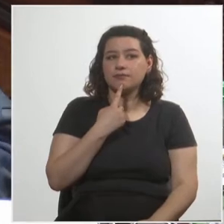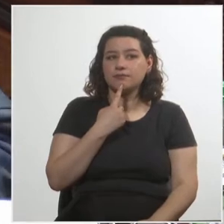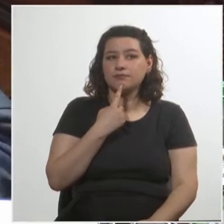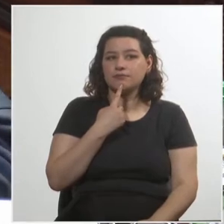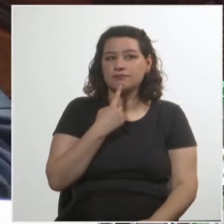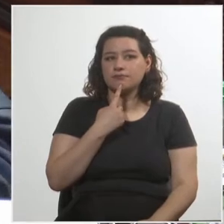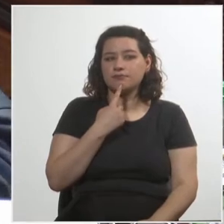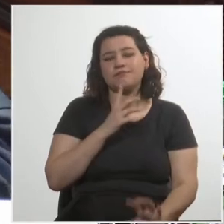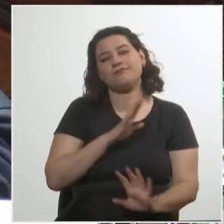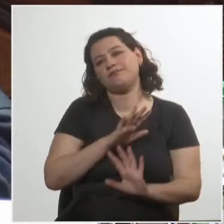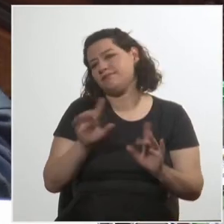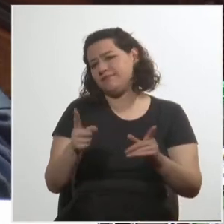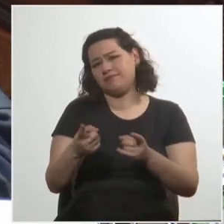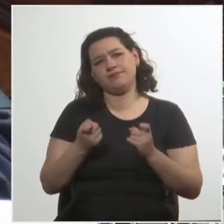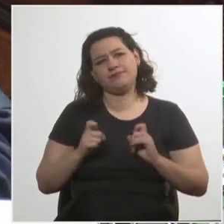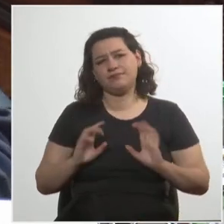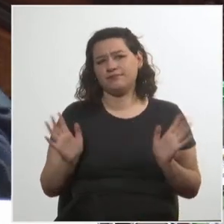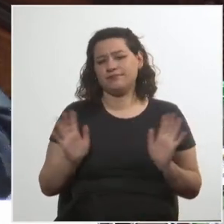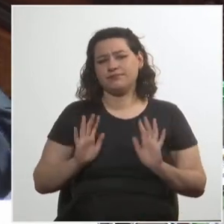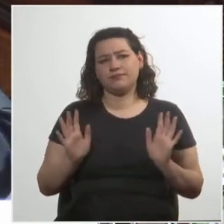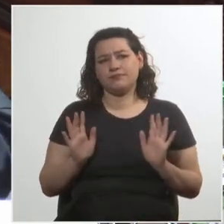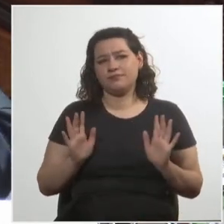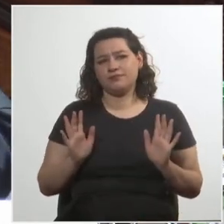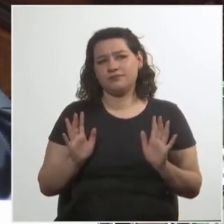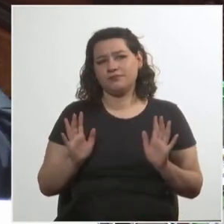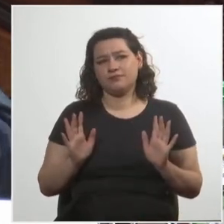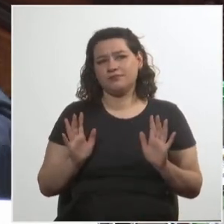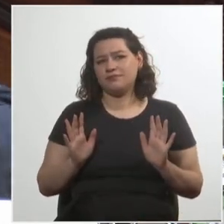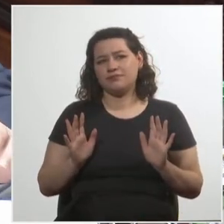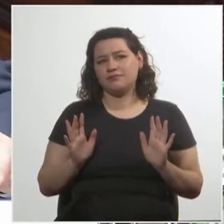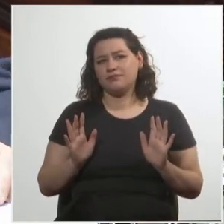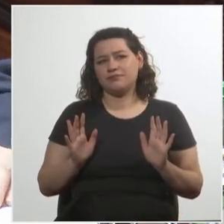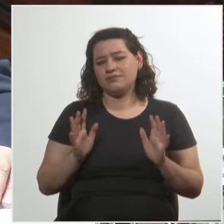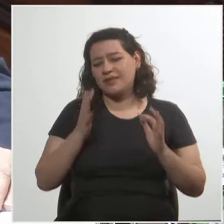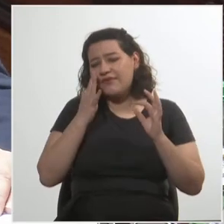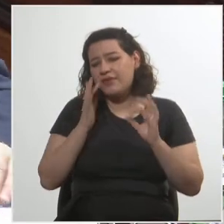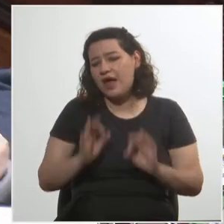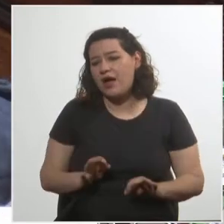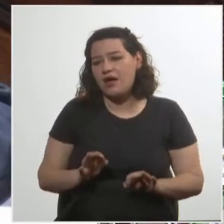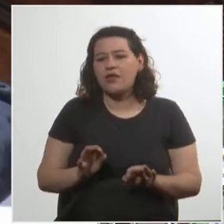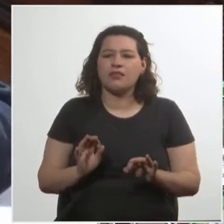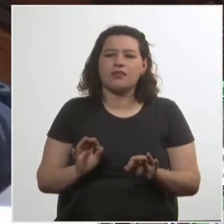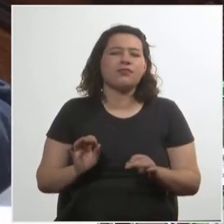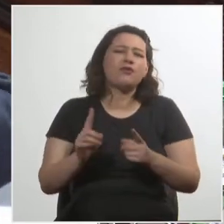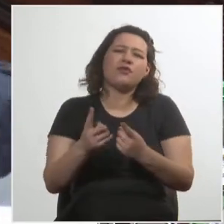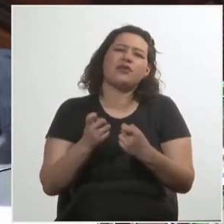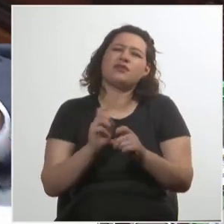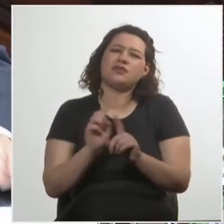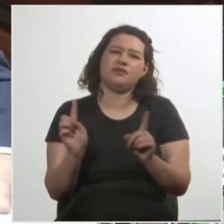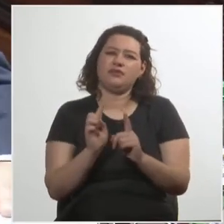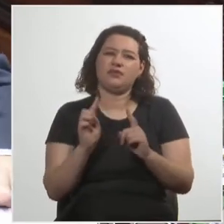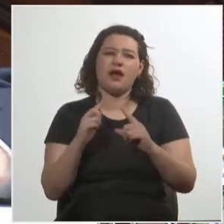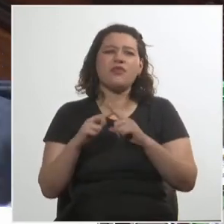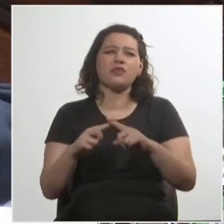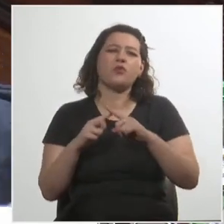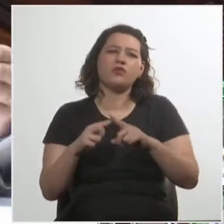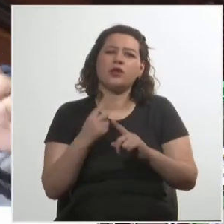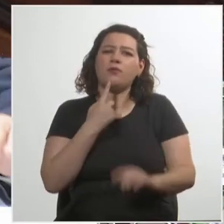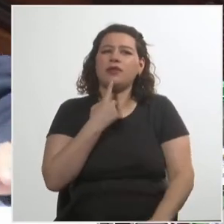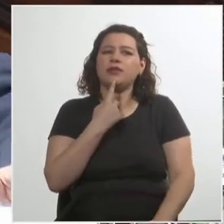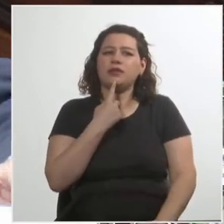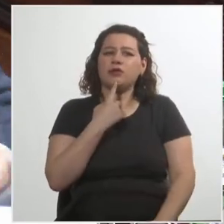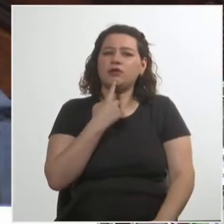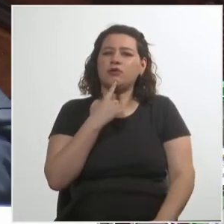excede o queda queda de verdad excesiva este cuando uno